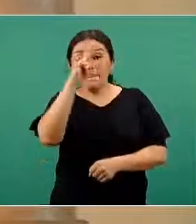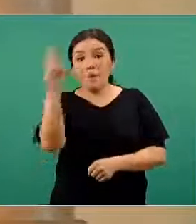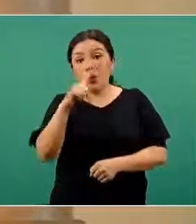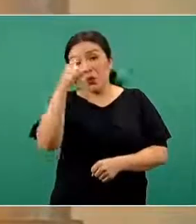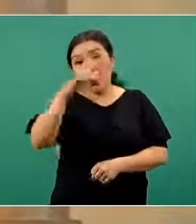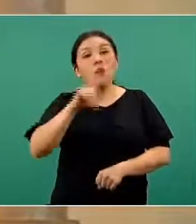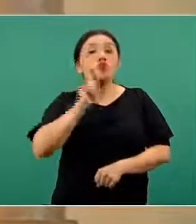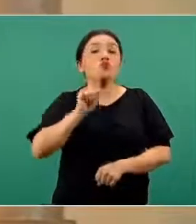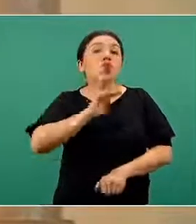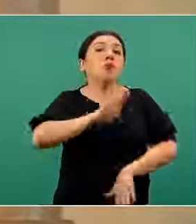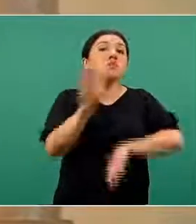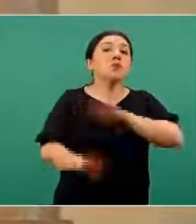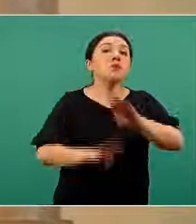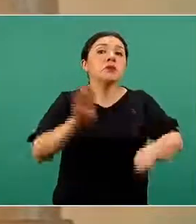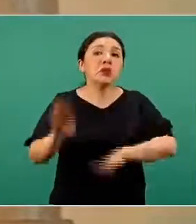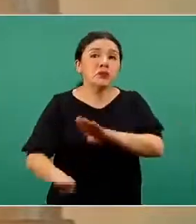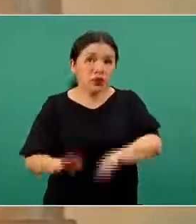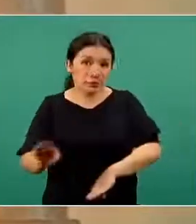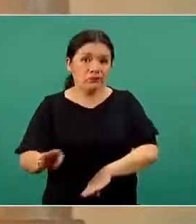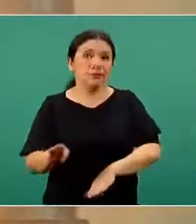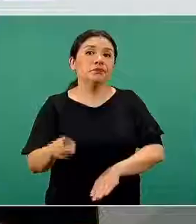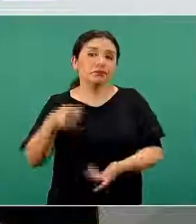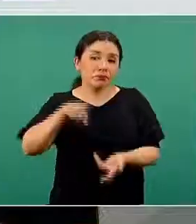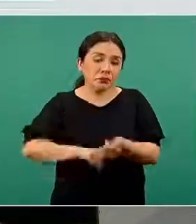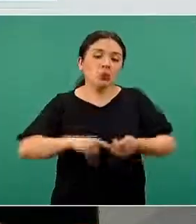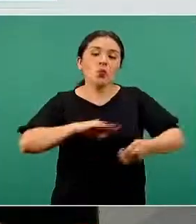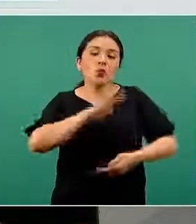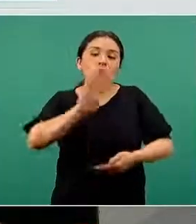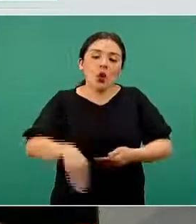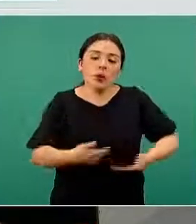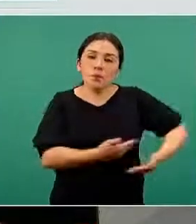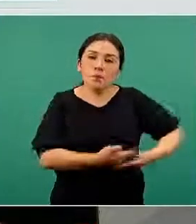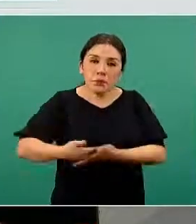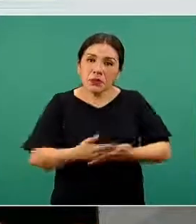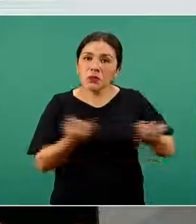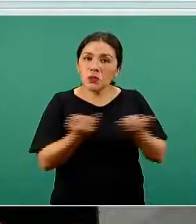muerte materna y mortalidad en el producto. La que sigue.